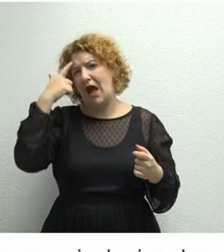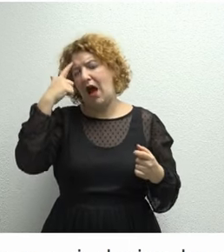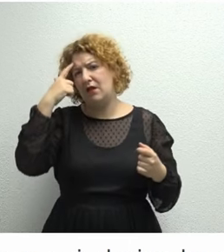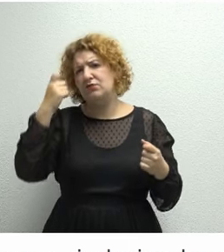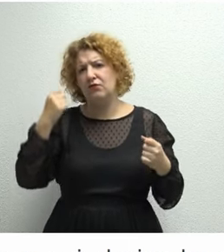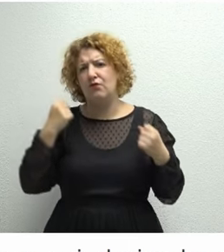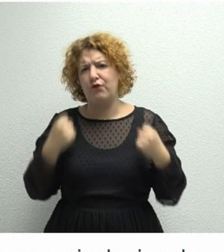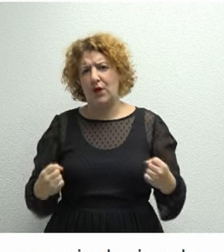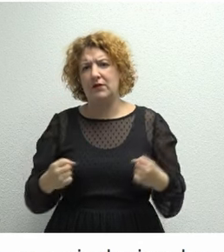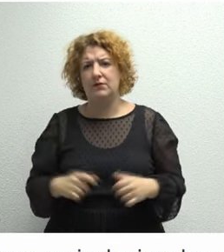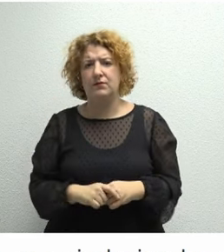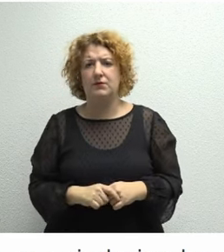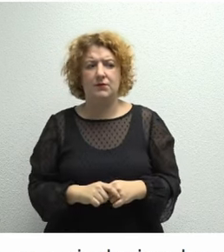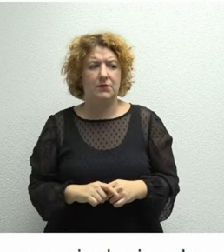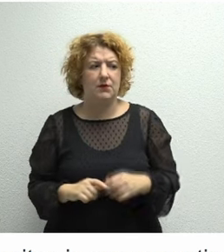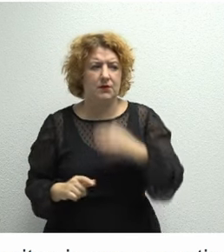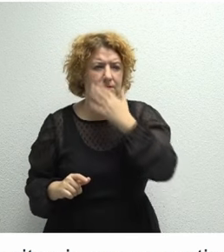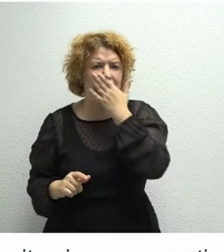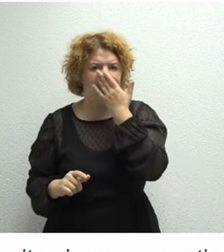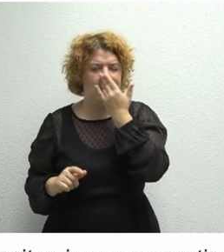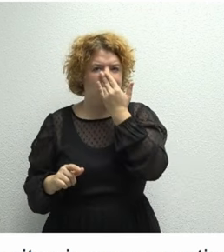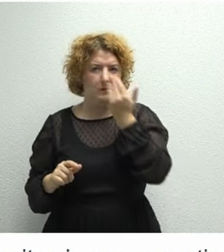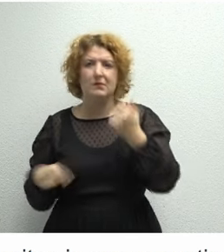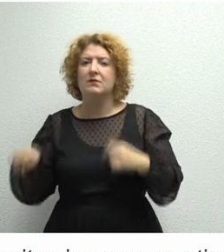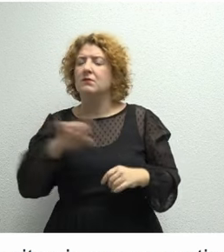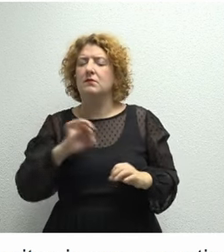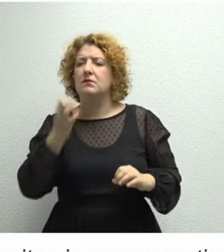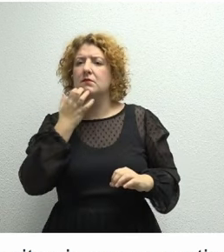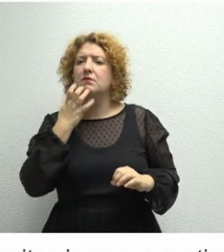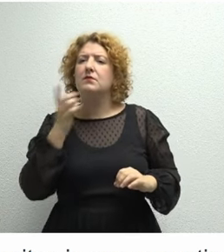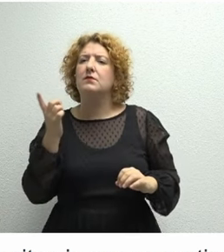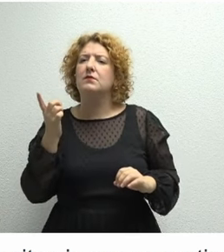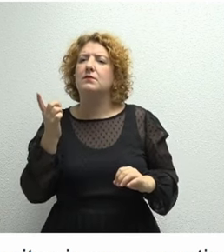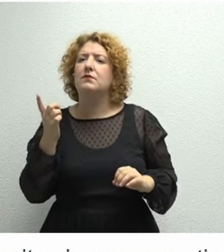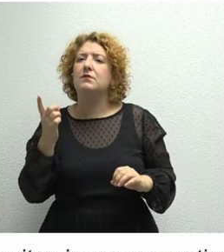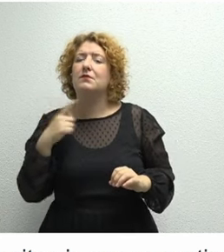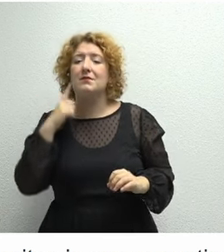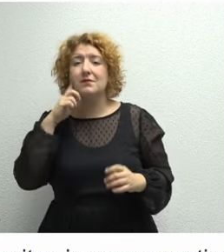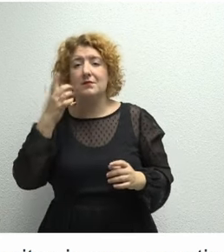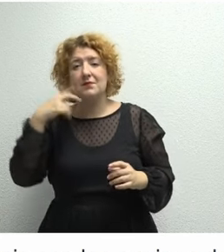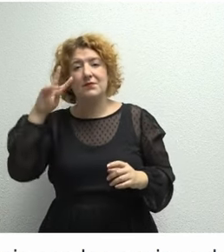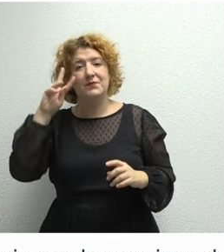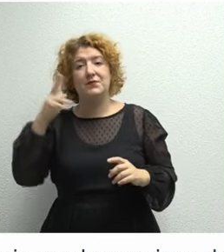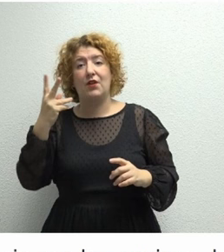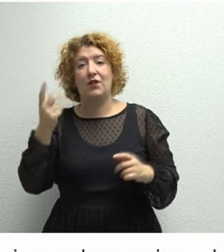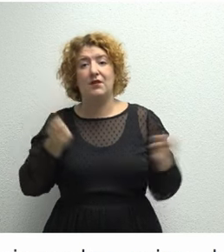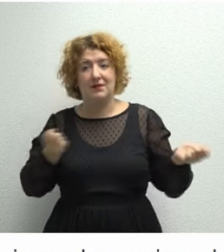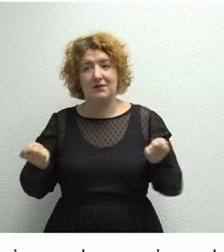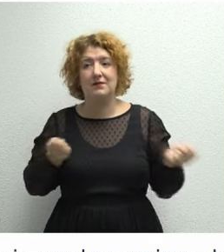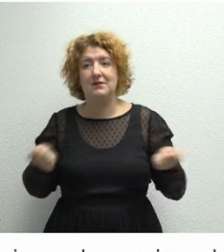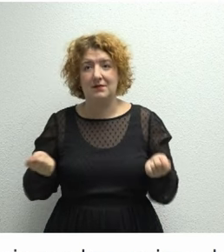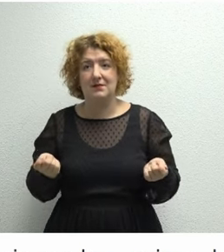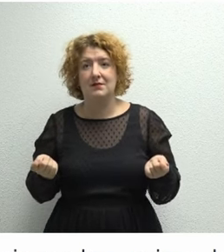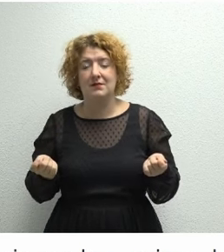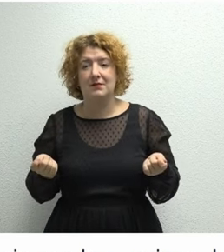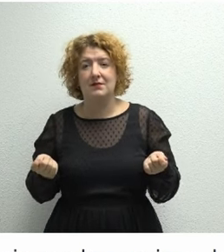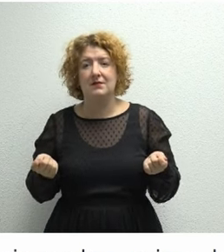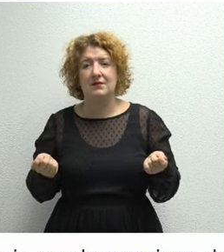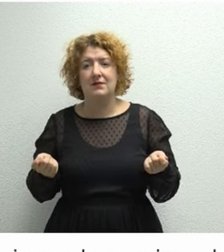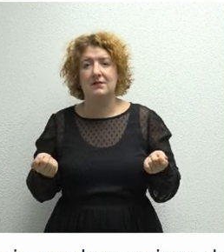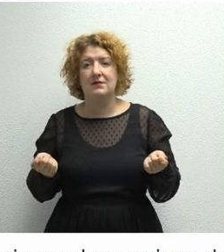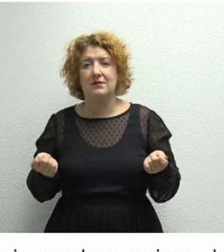potente y como desafío antes de aterrizar en la las dos experiencias de coordinación Bueno nos queda